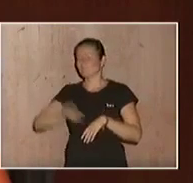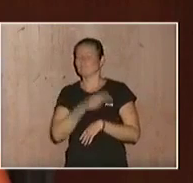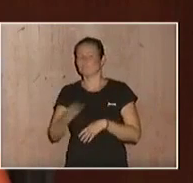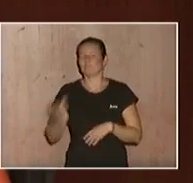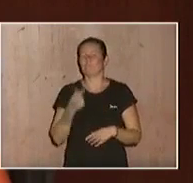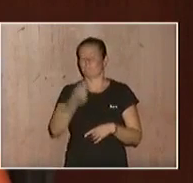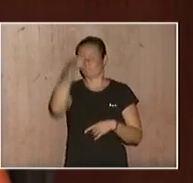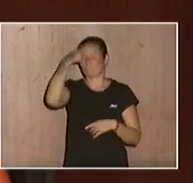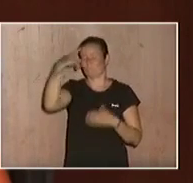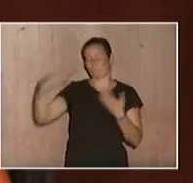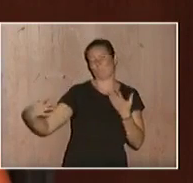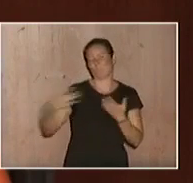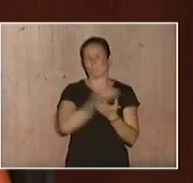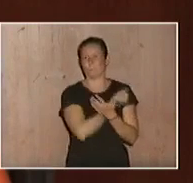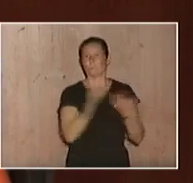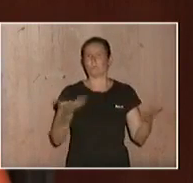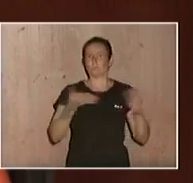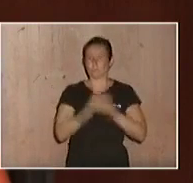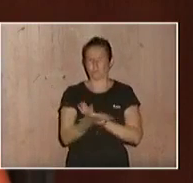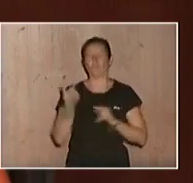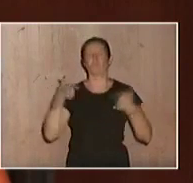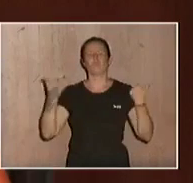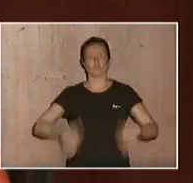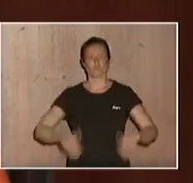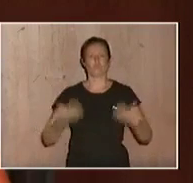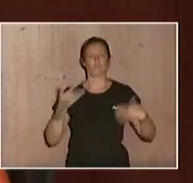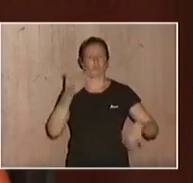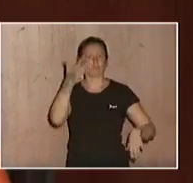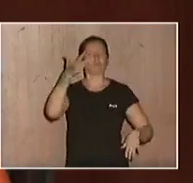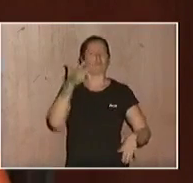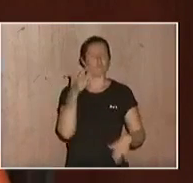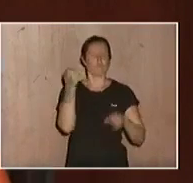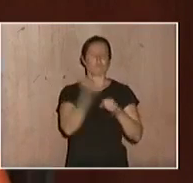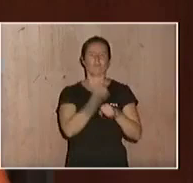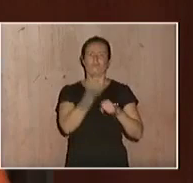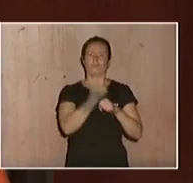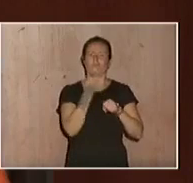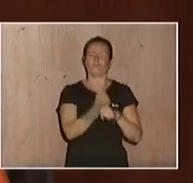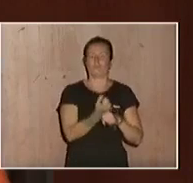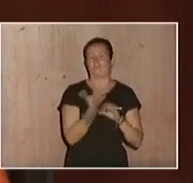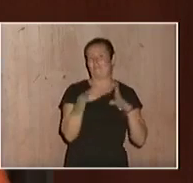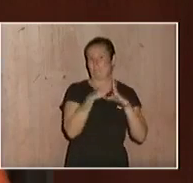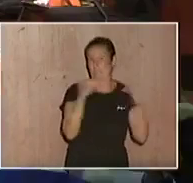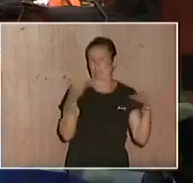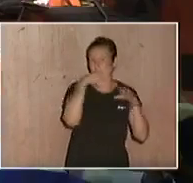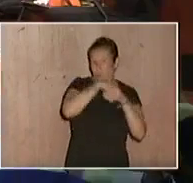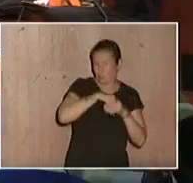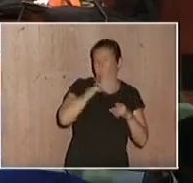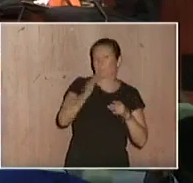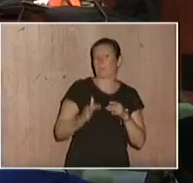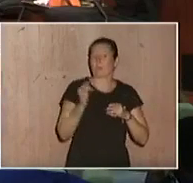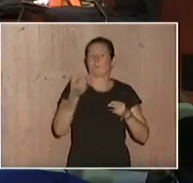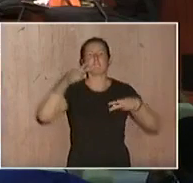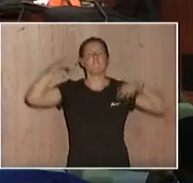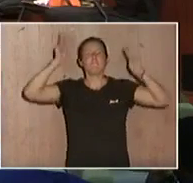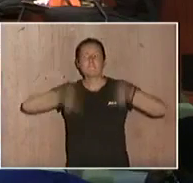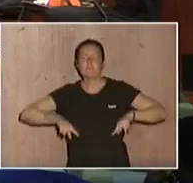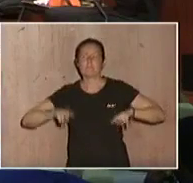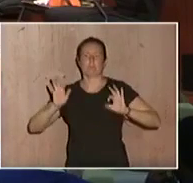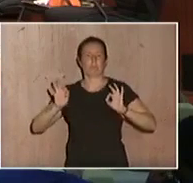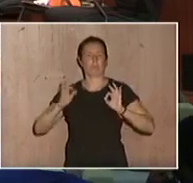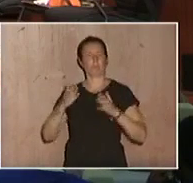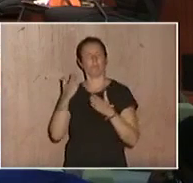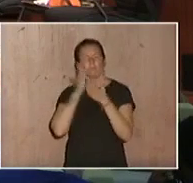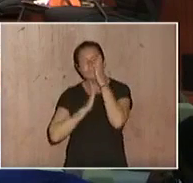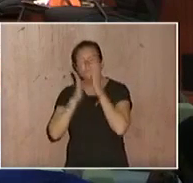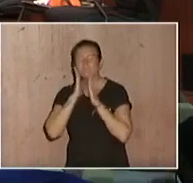refleja no solo su integridad académica, sino también su reconocimiento y aprecio por la colaboración